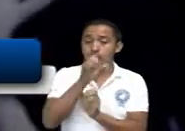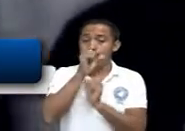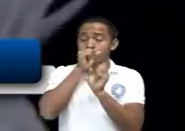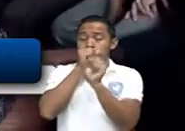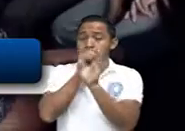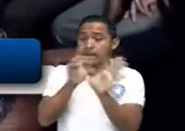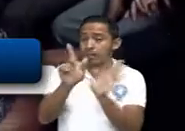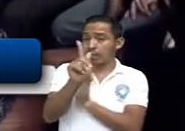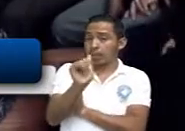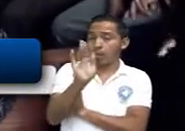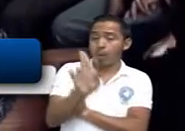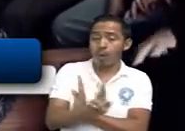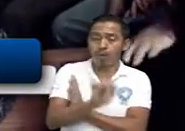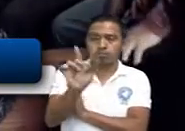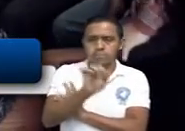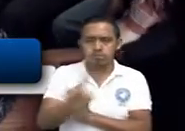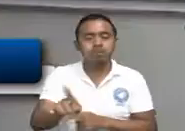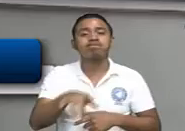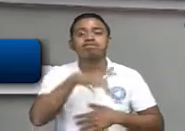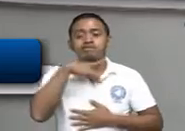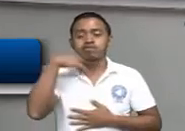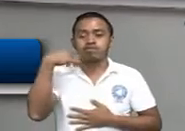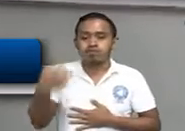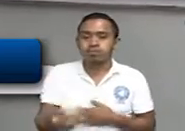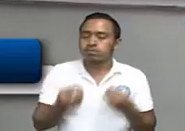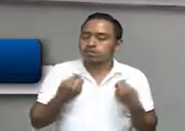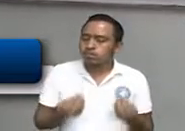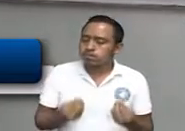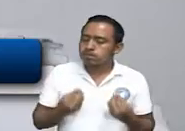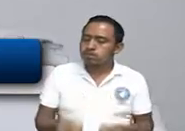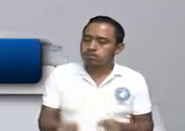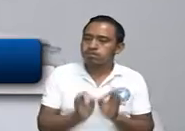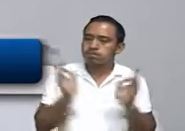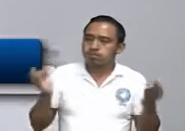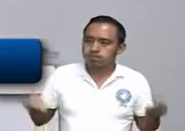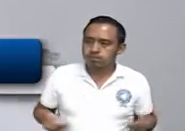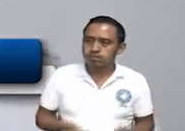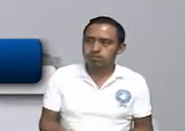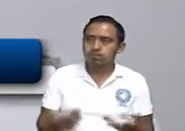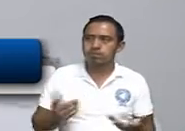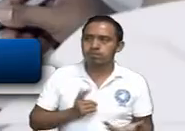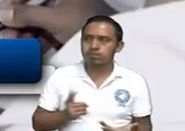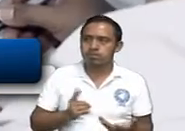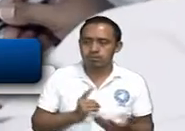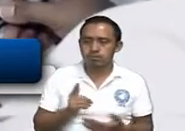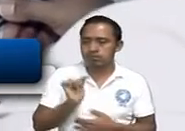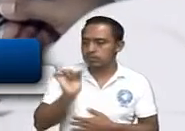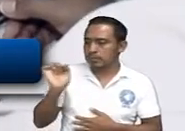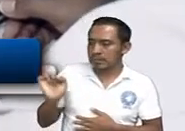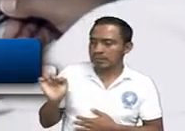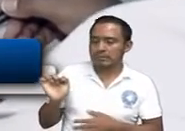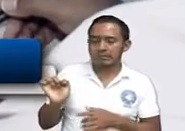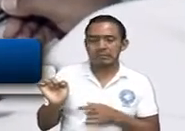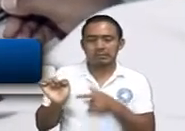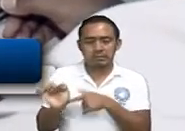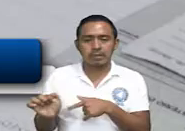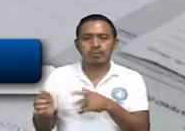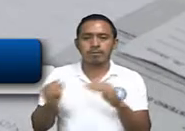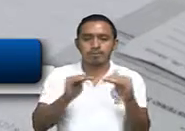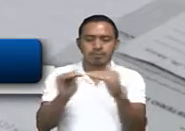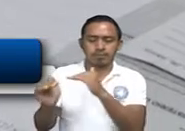tabú. Hay que hablarlo porque es una realidad. Muchas familias, yo creo que no hay persona que no conozca a alguien del barrio,